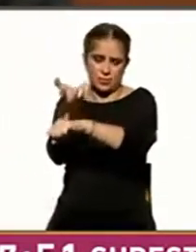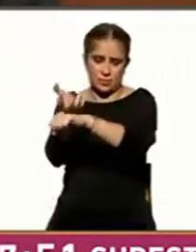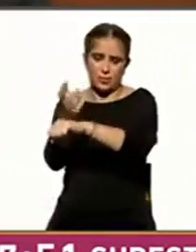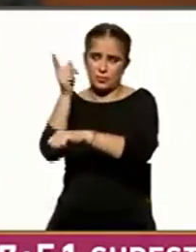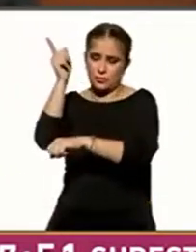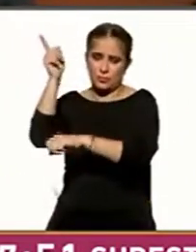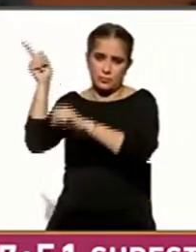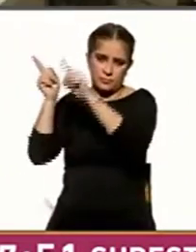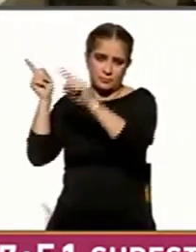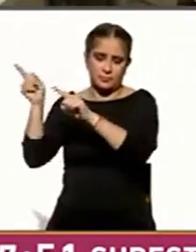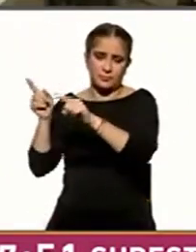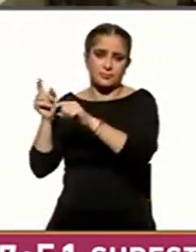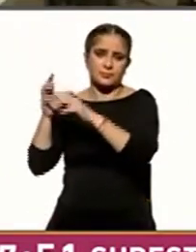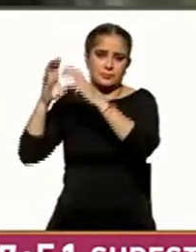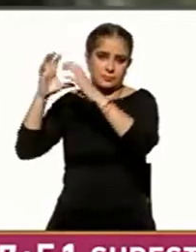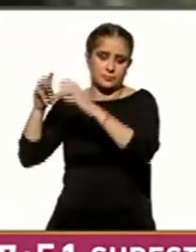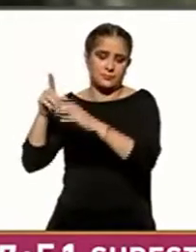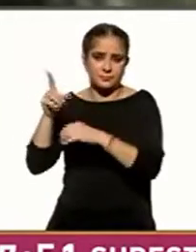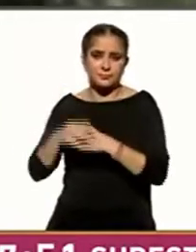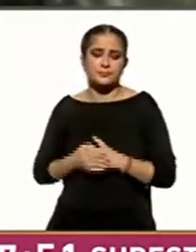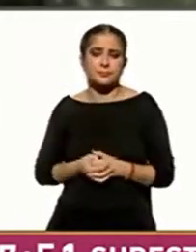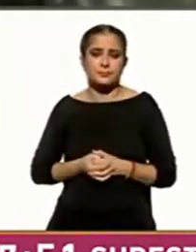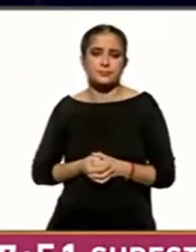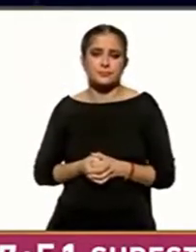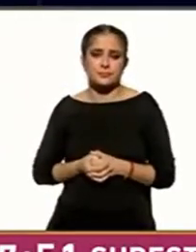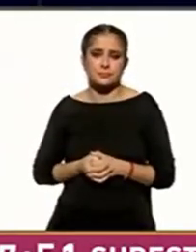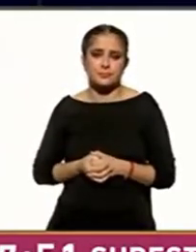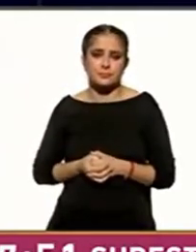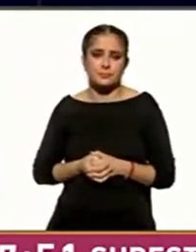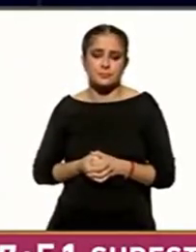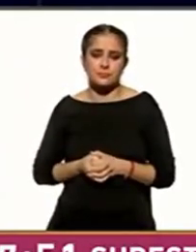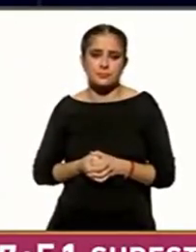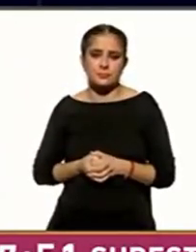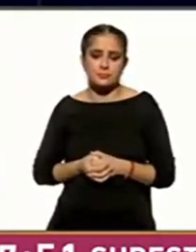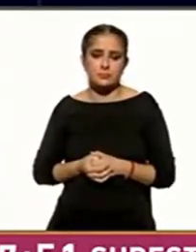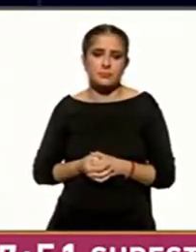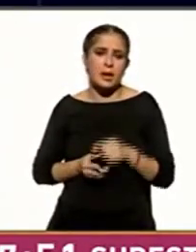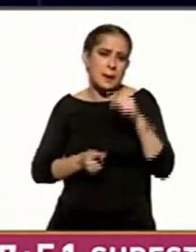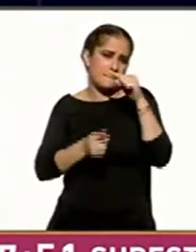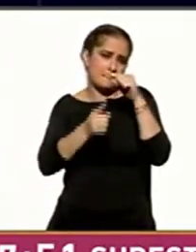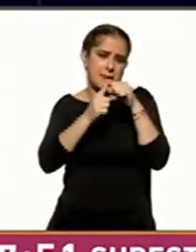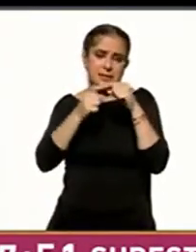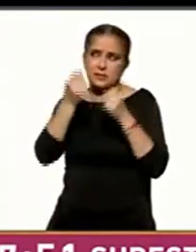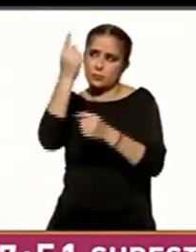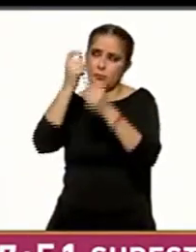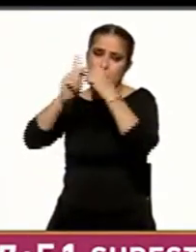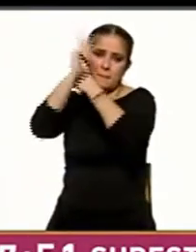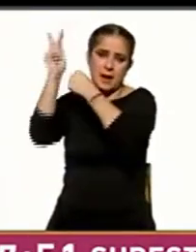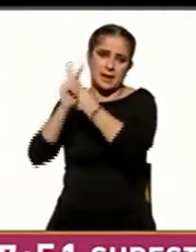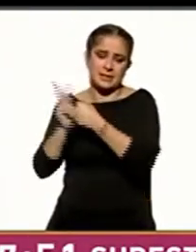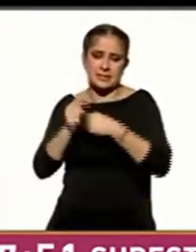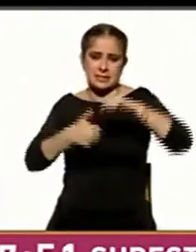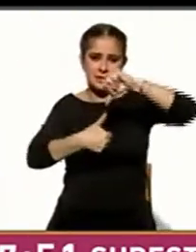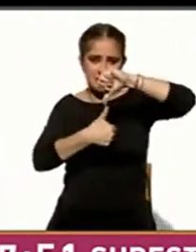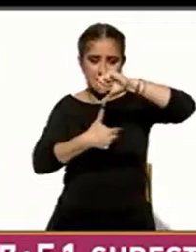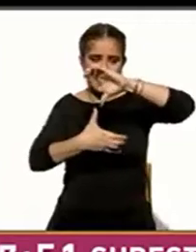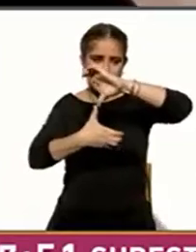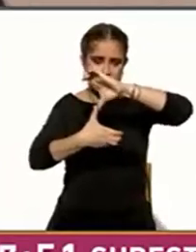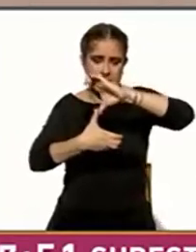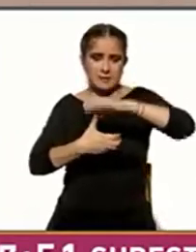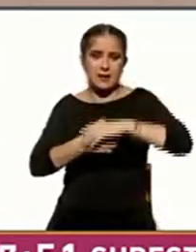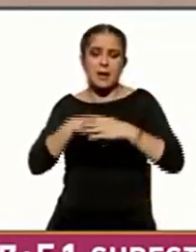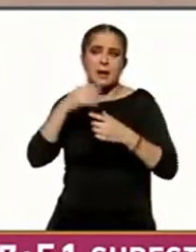parte de los estados de nuestro vecino del norte, más un par de países en Centroamérica y el